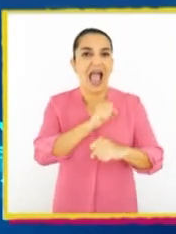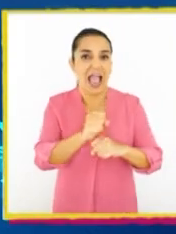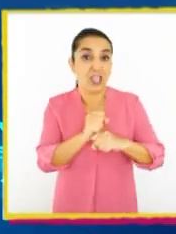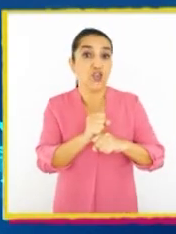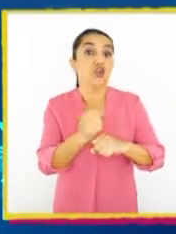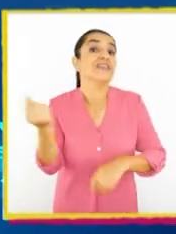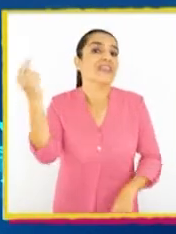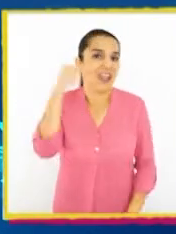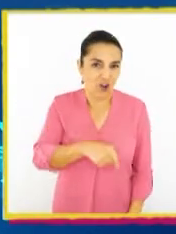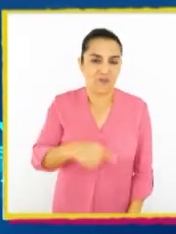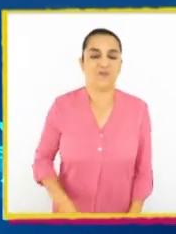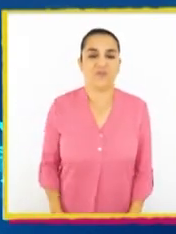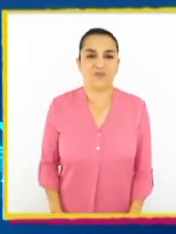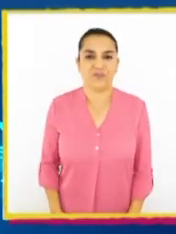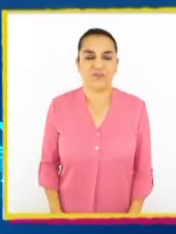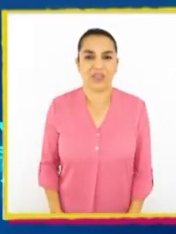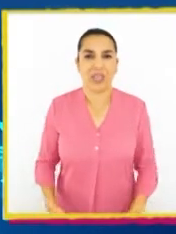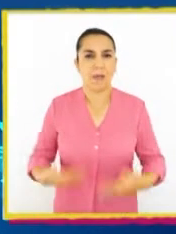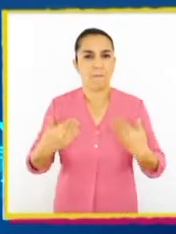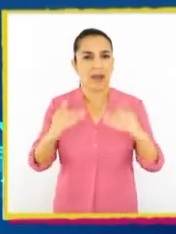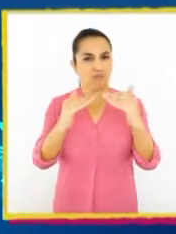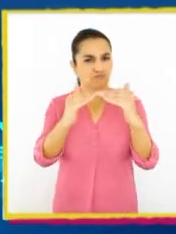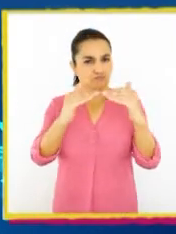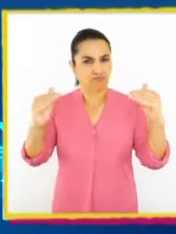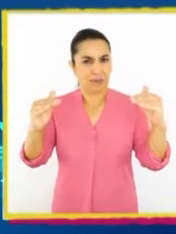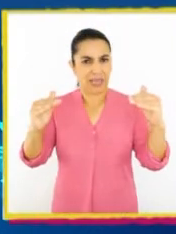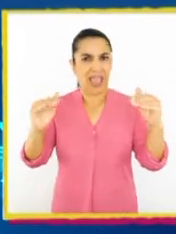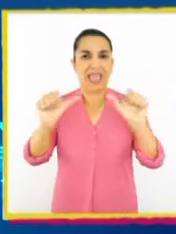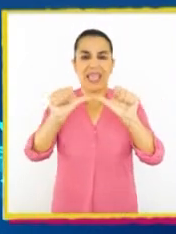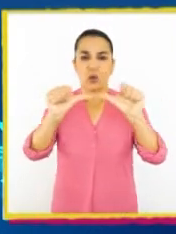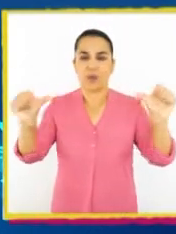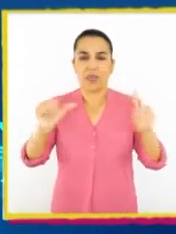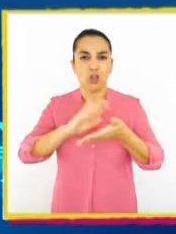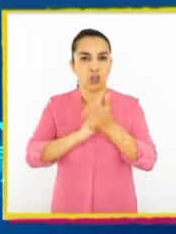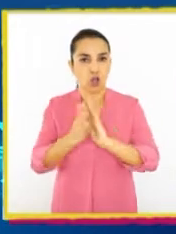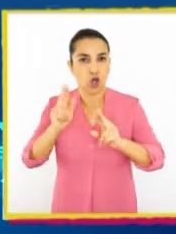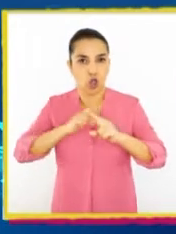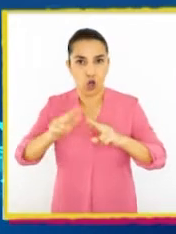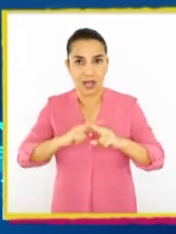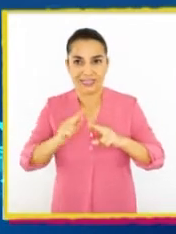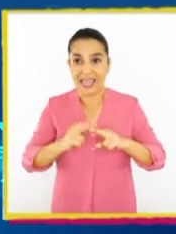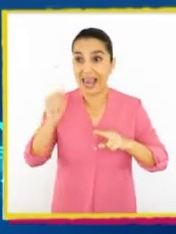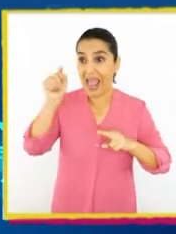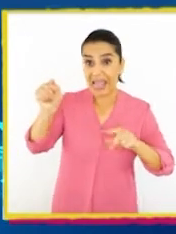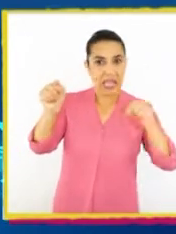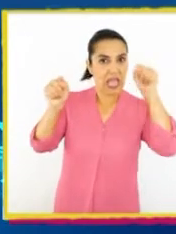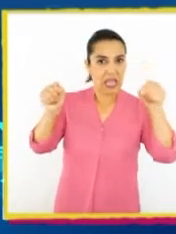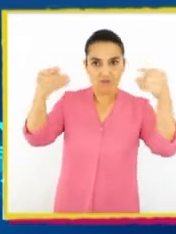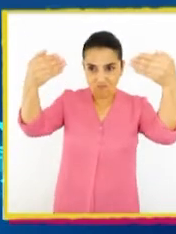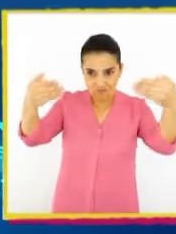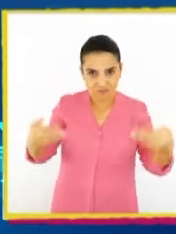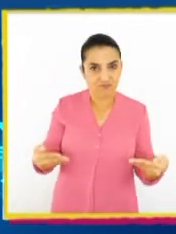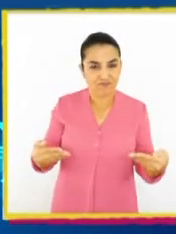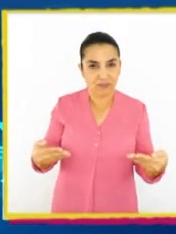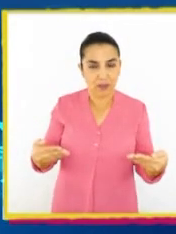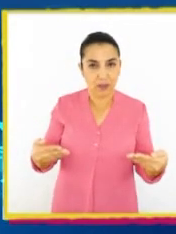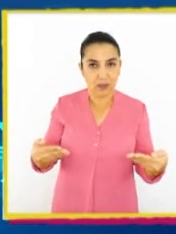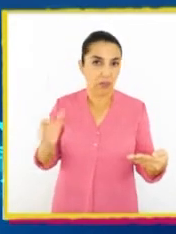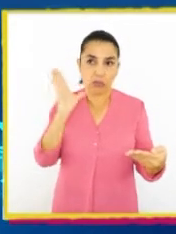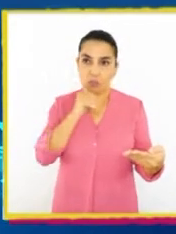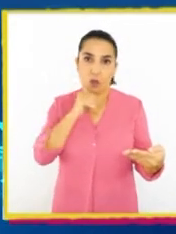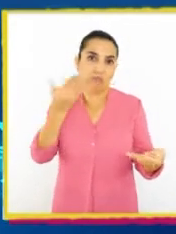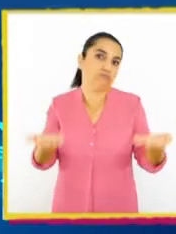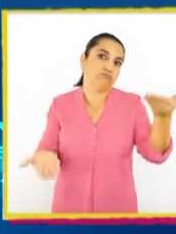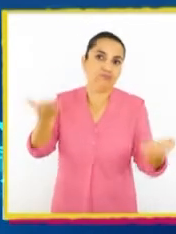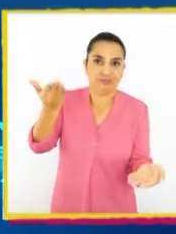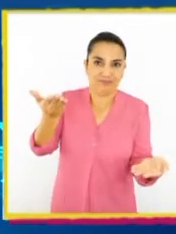1856, que es el año en que llegó. Para mantener la igualdad de la ecuación, recuerden que toda operación hay que realizarla a ambos lados de ellos. Si